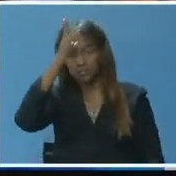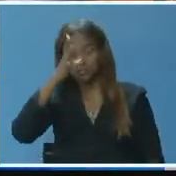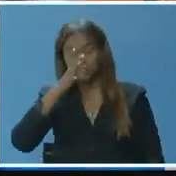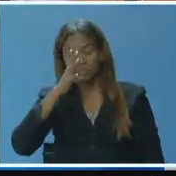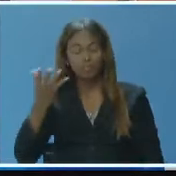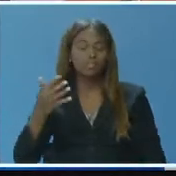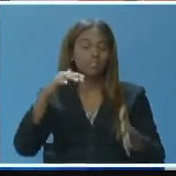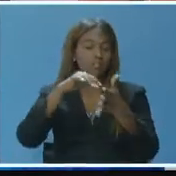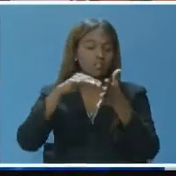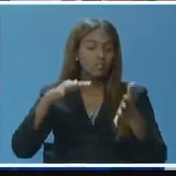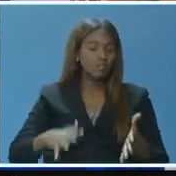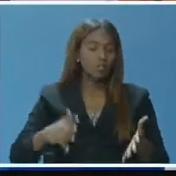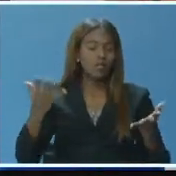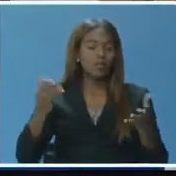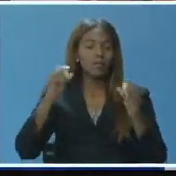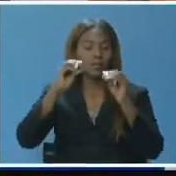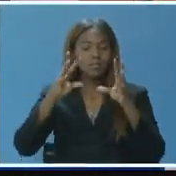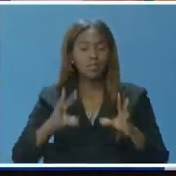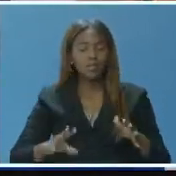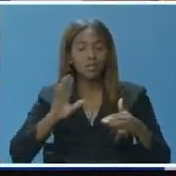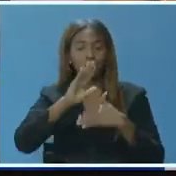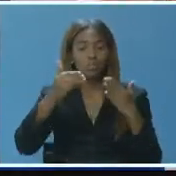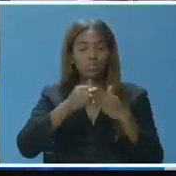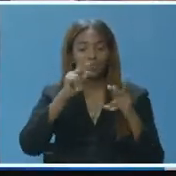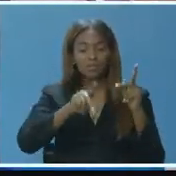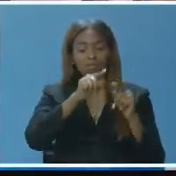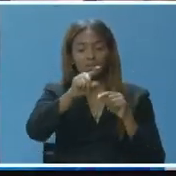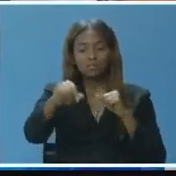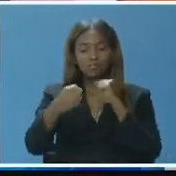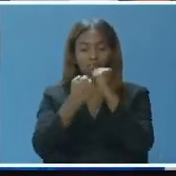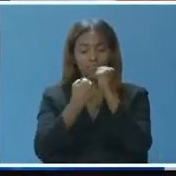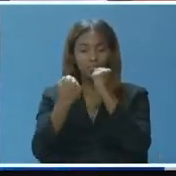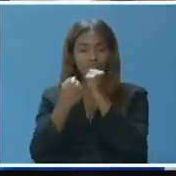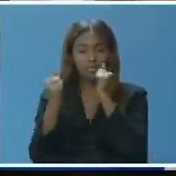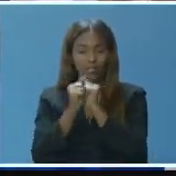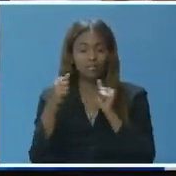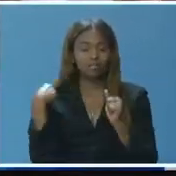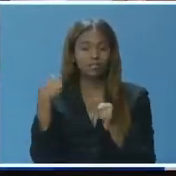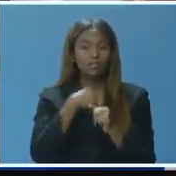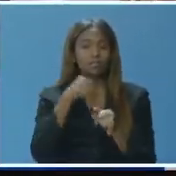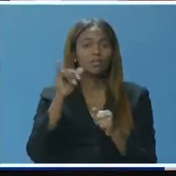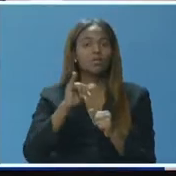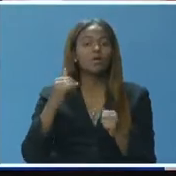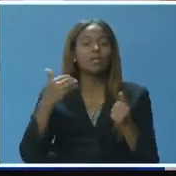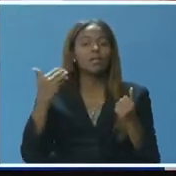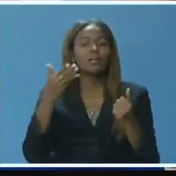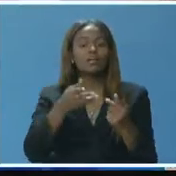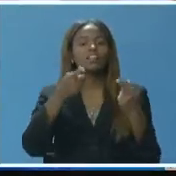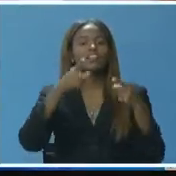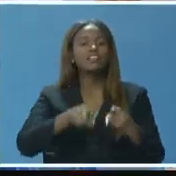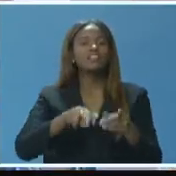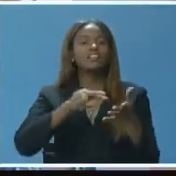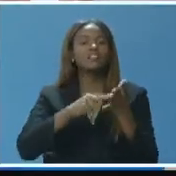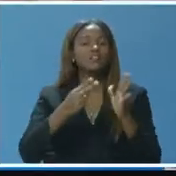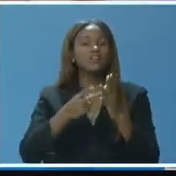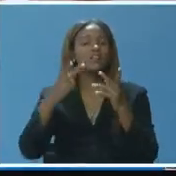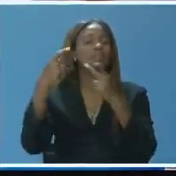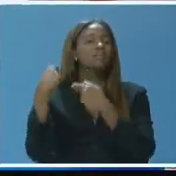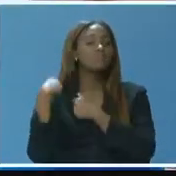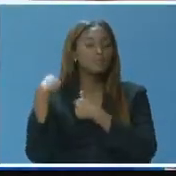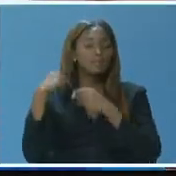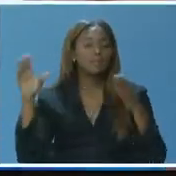a todos los actores que nos apoyan con este proceso y lo llama un acto de responsabilidad, de